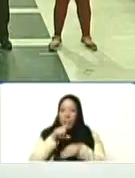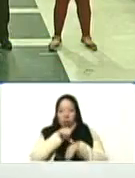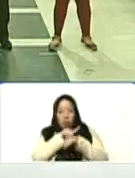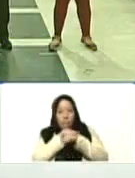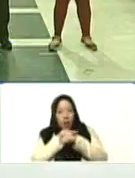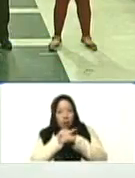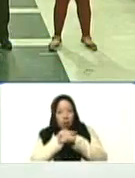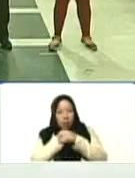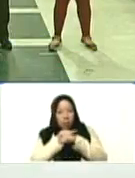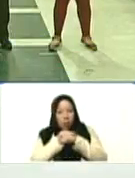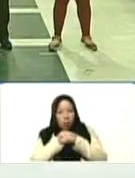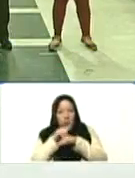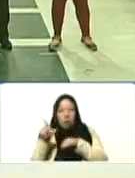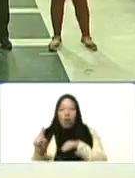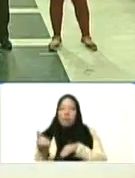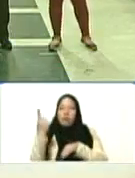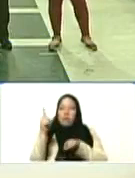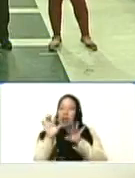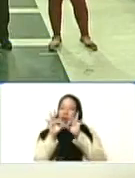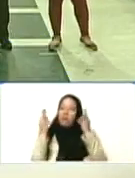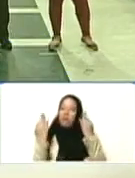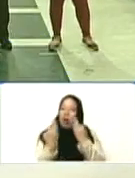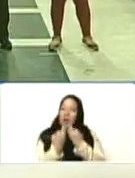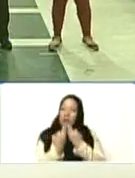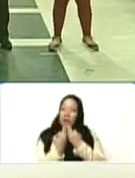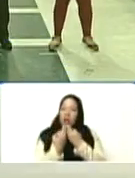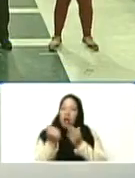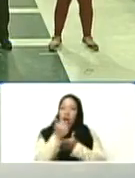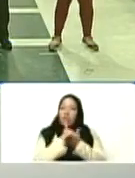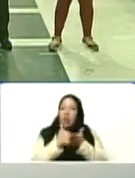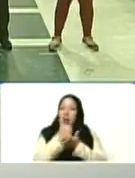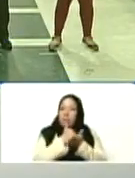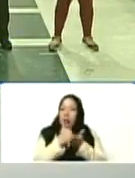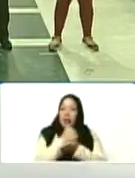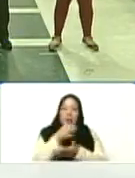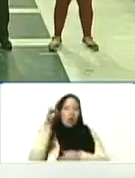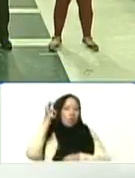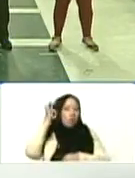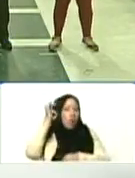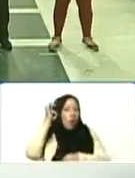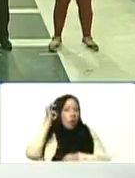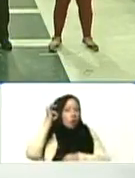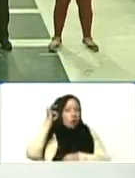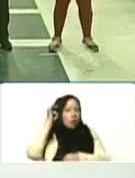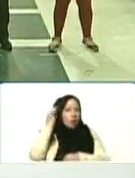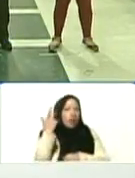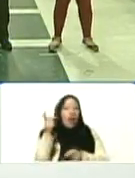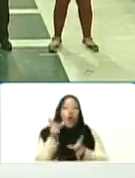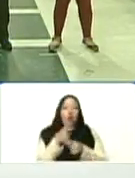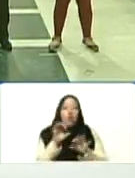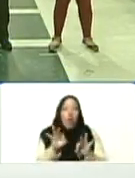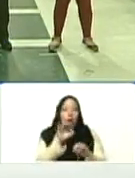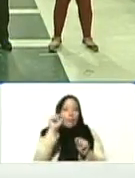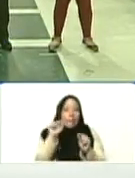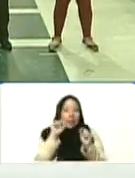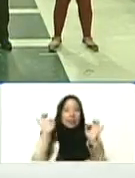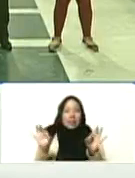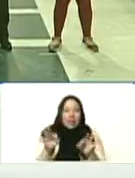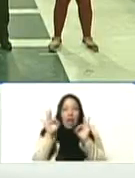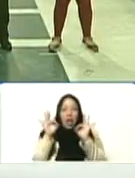la primera farmacia Farmamujer, en este caso Farmamujer Oncológica.